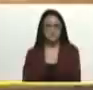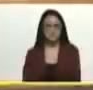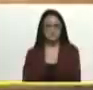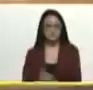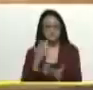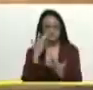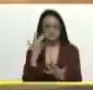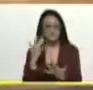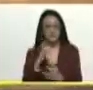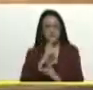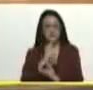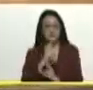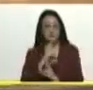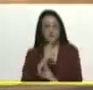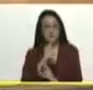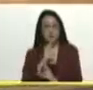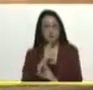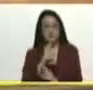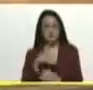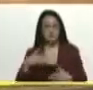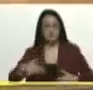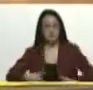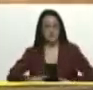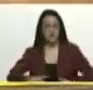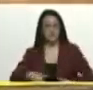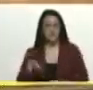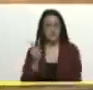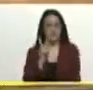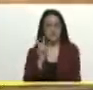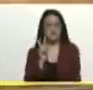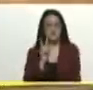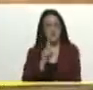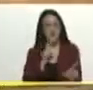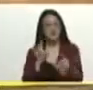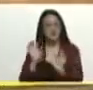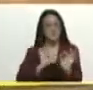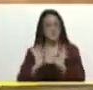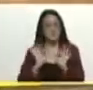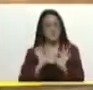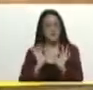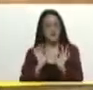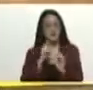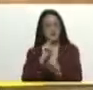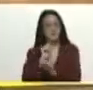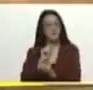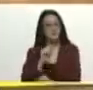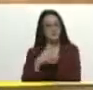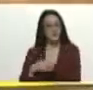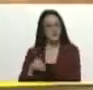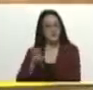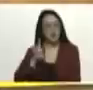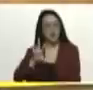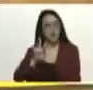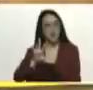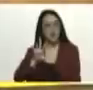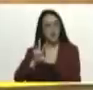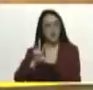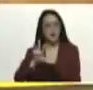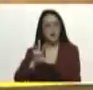los frutos de ese esfuerzo. Venezuela está preparada, como le ha dicho el presidente Lula, para que